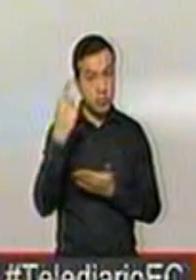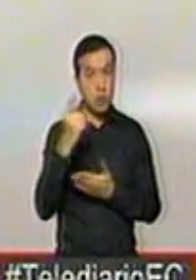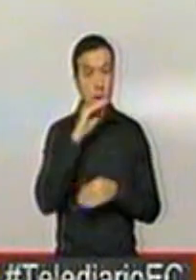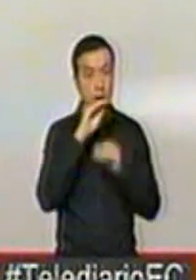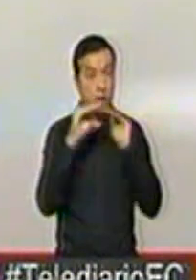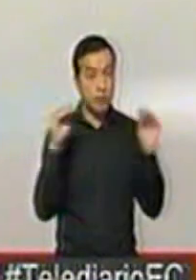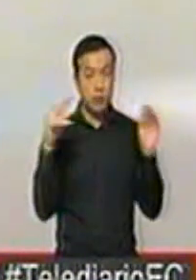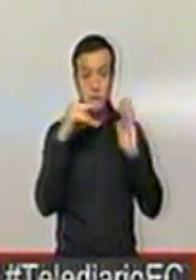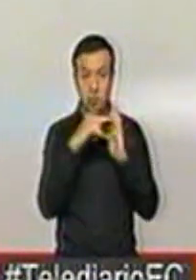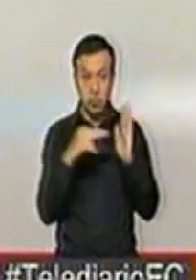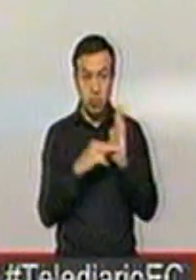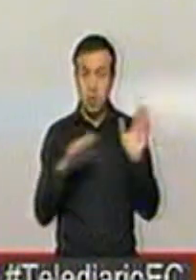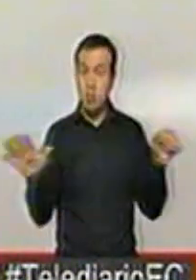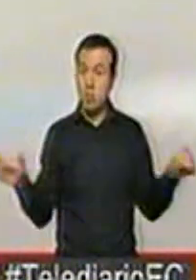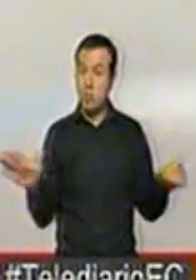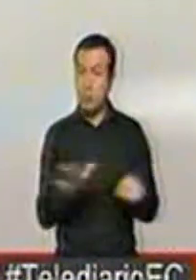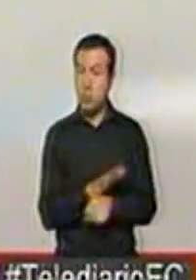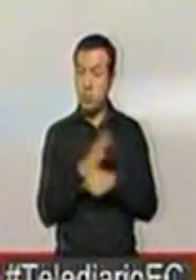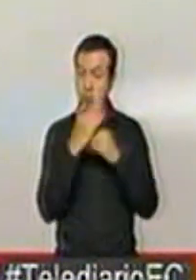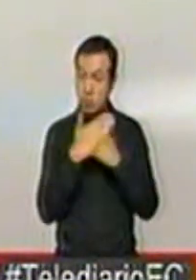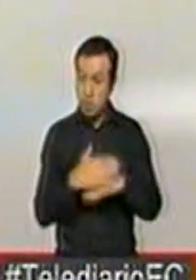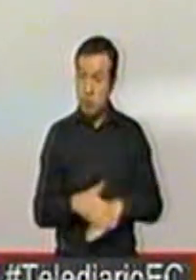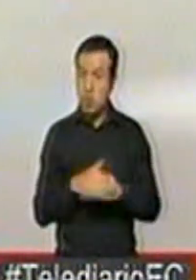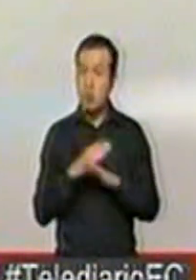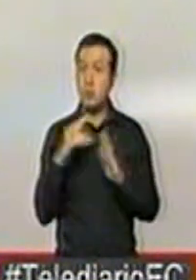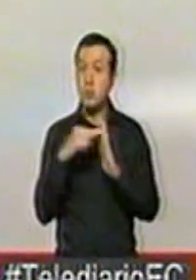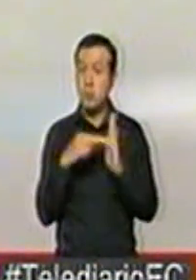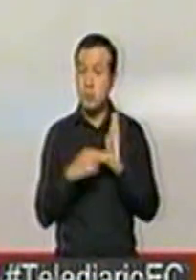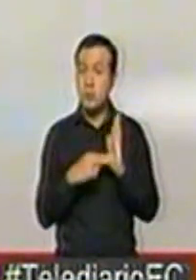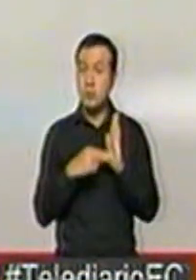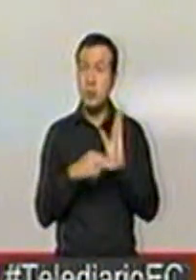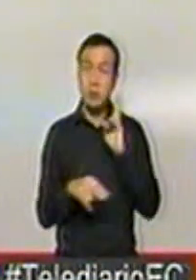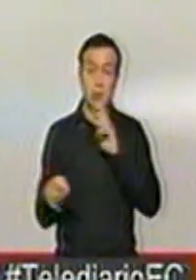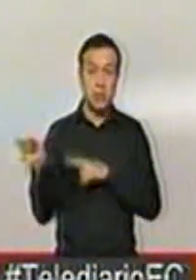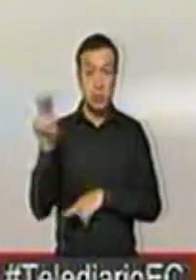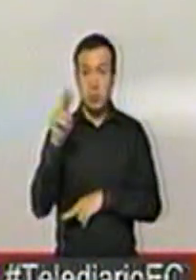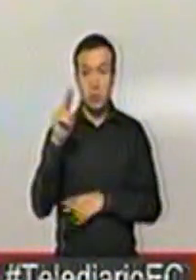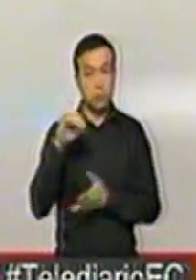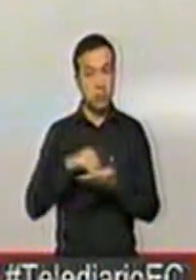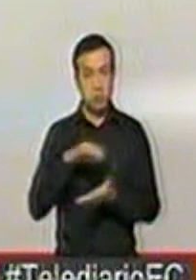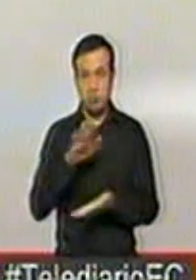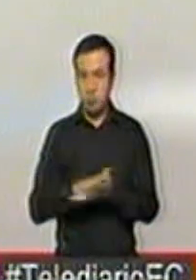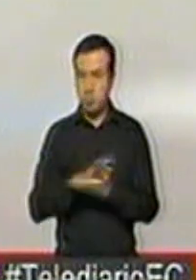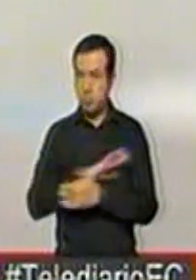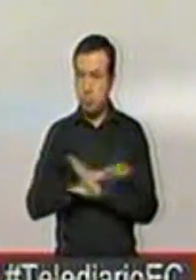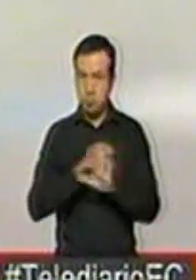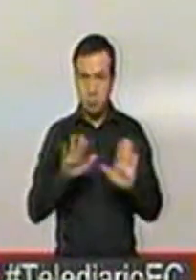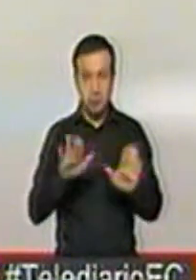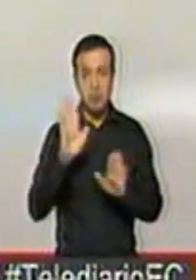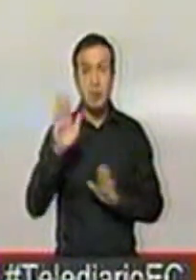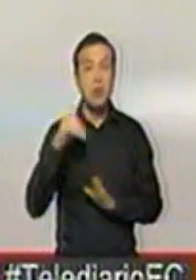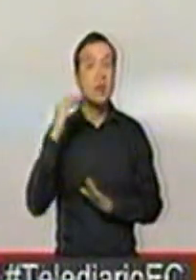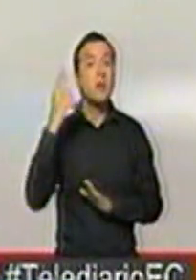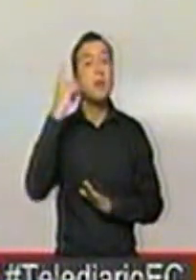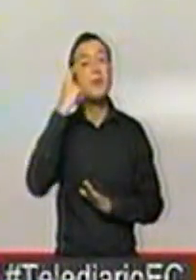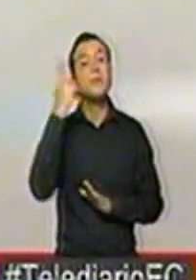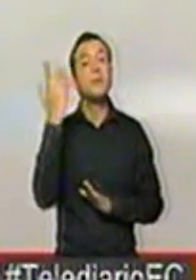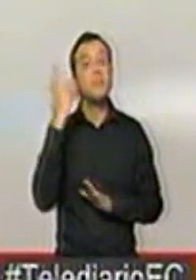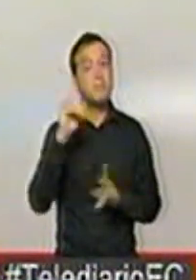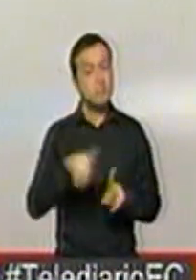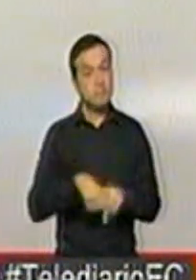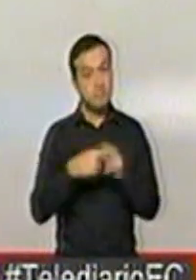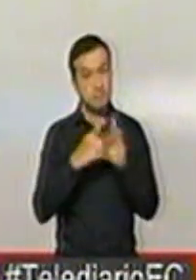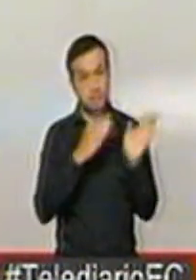resultados de las reconsideraciones pedidas en punta les quede firme ese acto y luego evidentemente es entre a